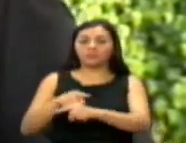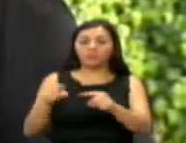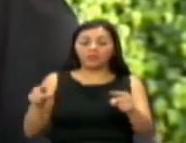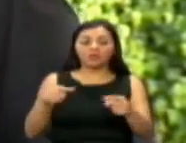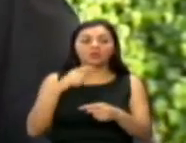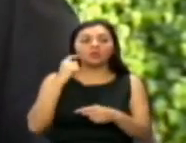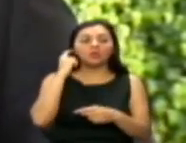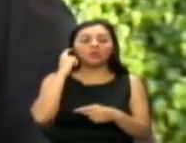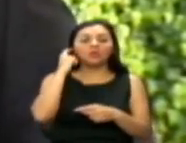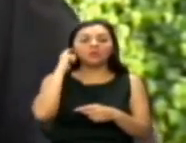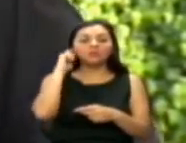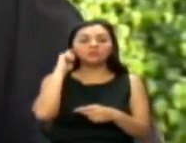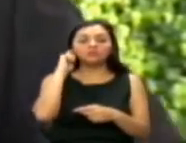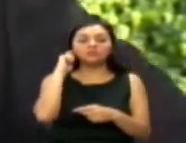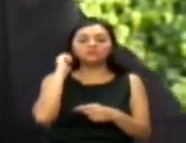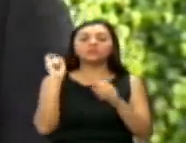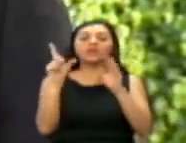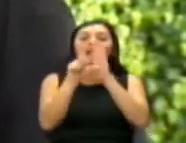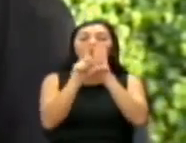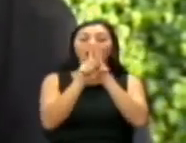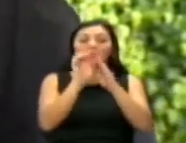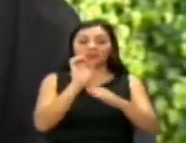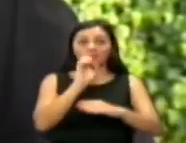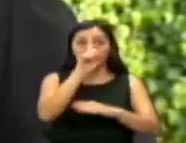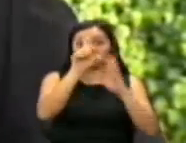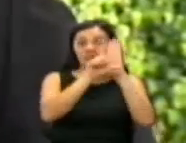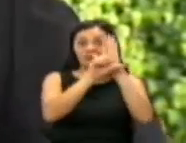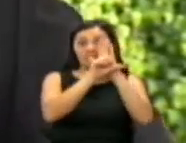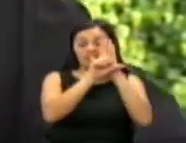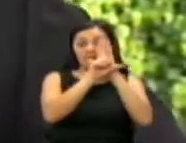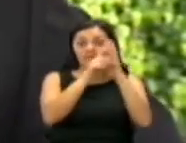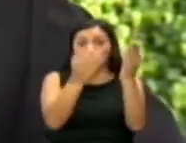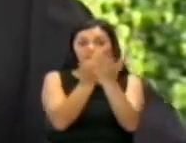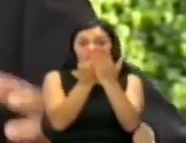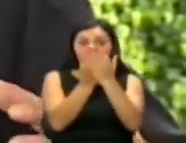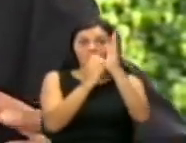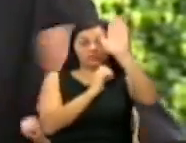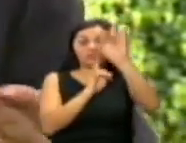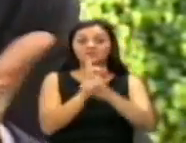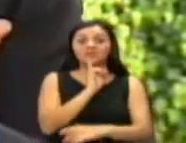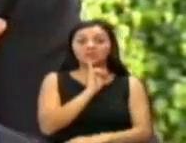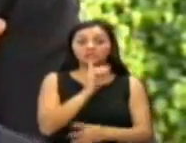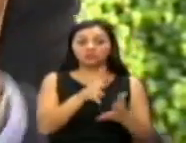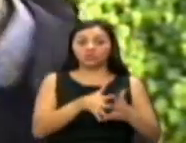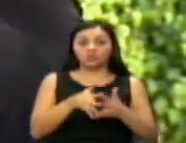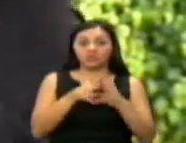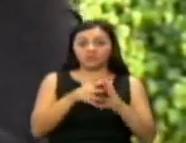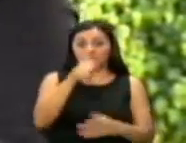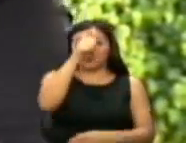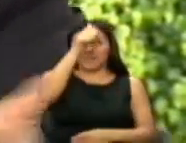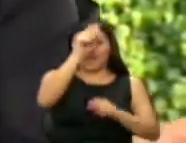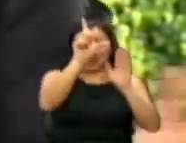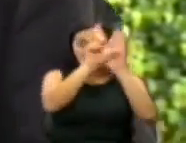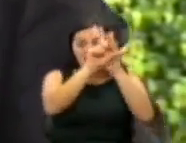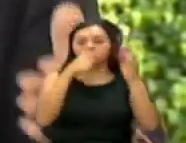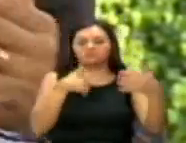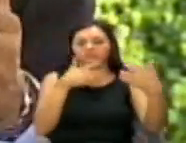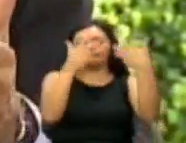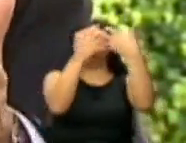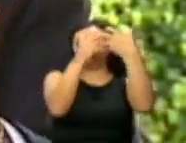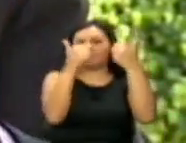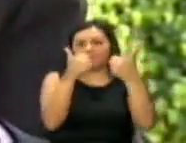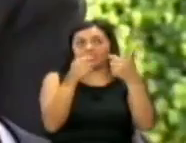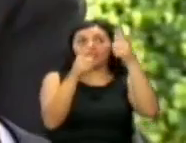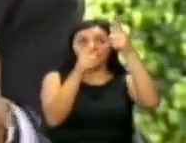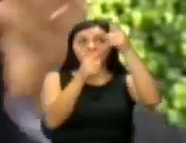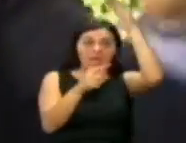política de Estados Unidos monetaria coincidía con nuestras necesidades y teníamos un dólar débil. Ahora no, ahora están apreciando el dólar cuando estamos un dólar más débil. Ahí están